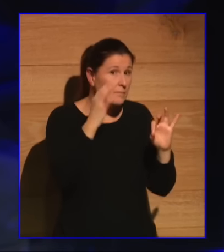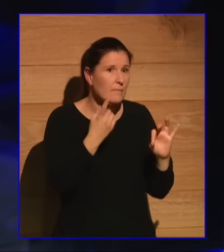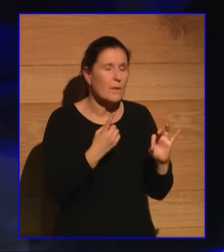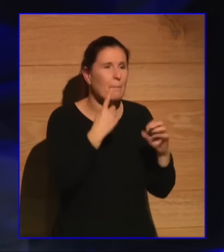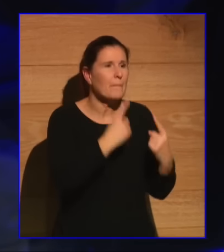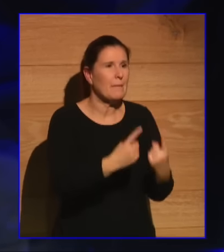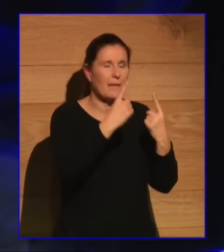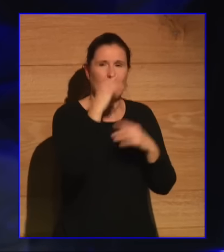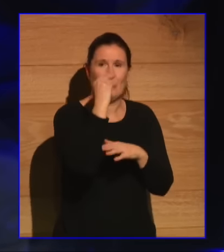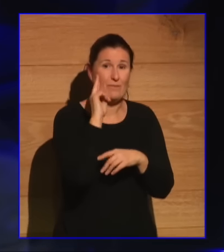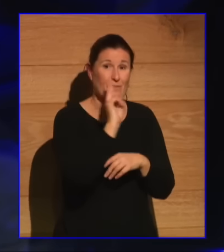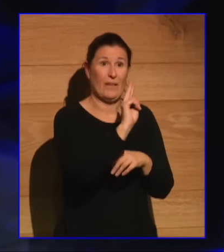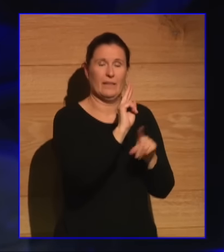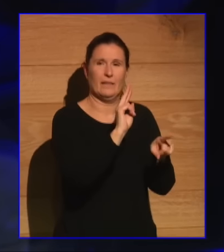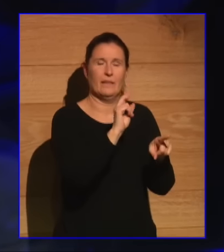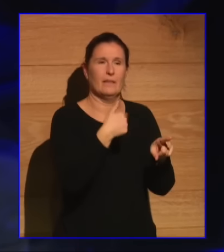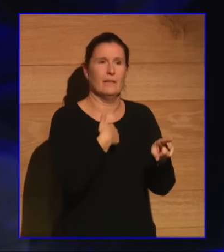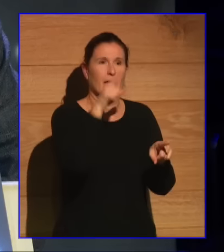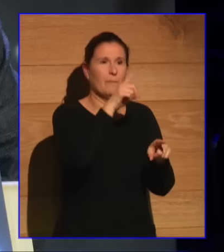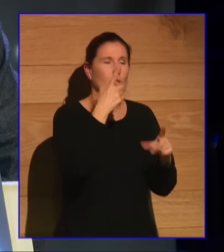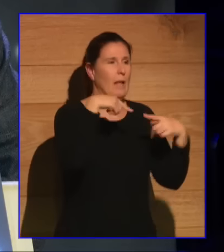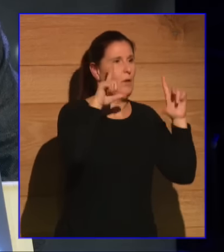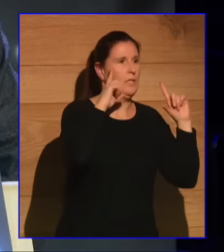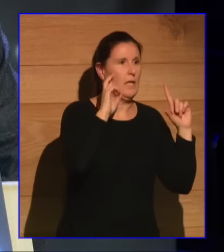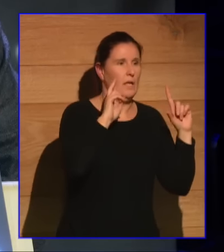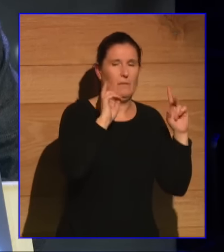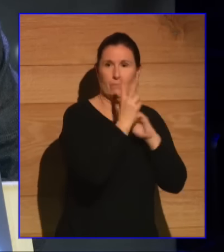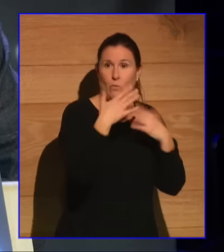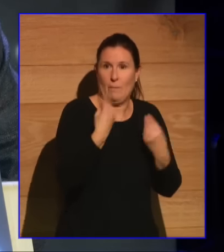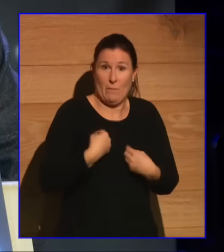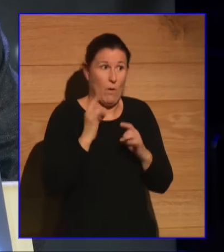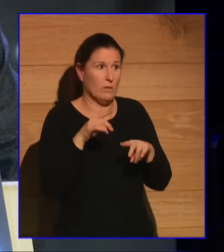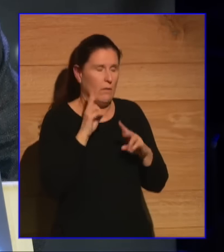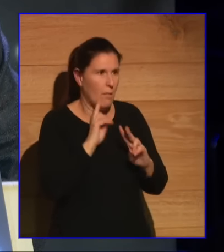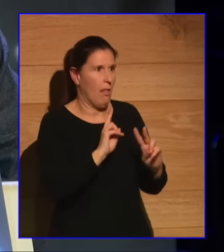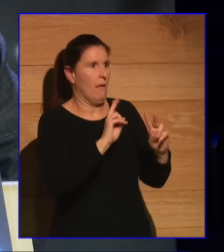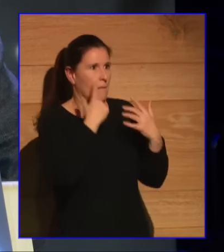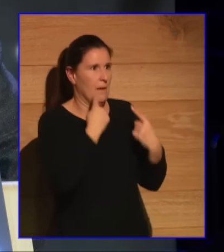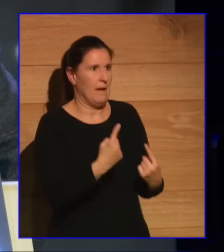por primera vez los dinosaurios, los protagonistas reaccionan como nosotros. Es la primera vez que vemos